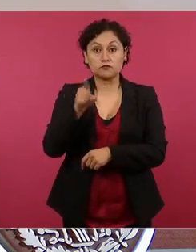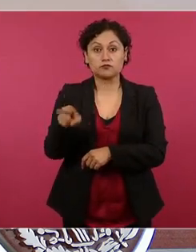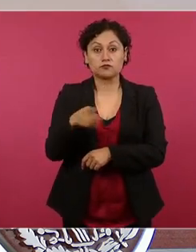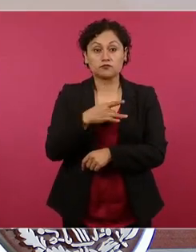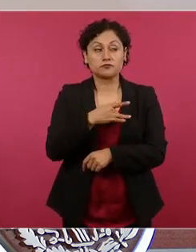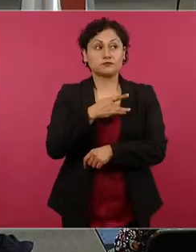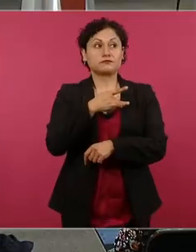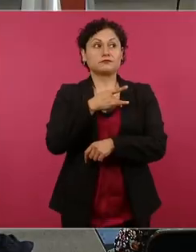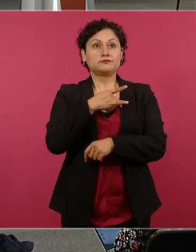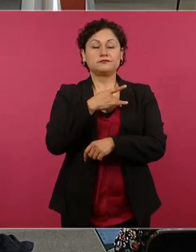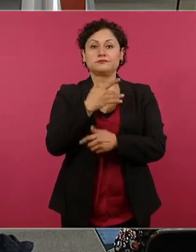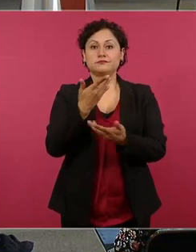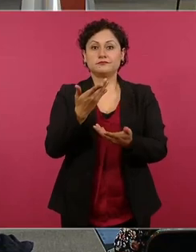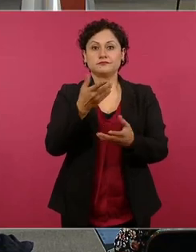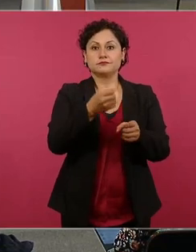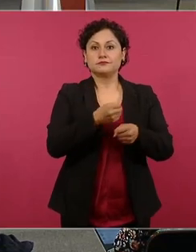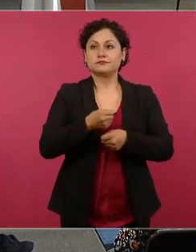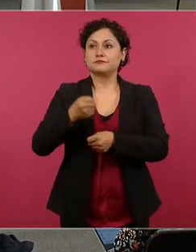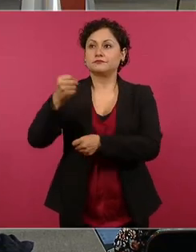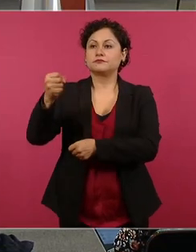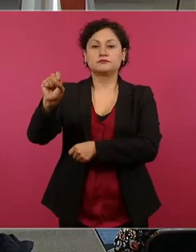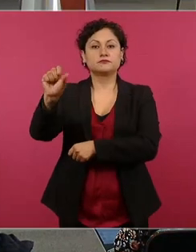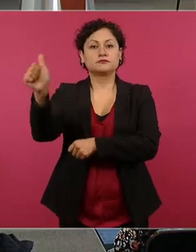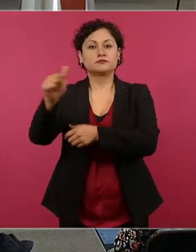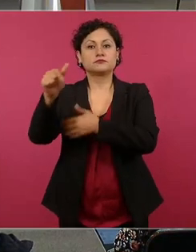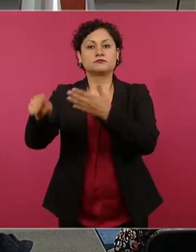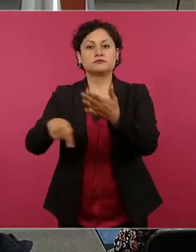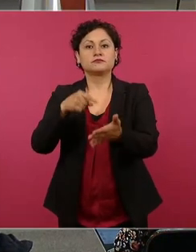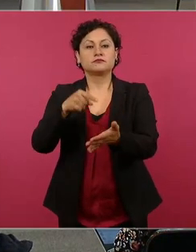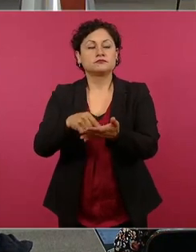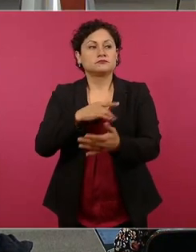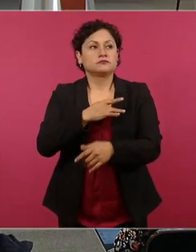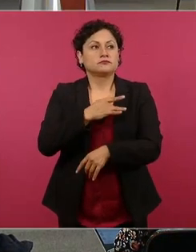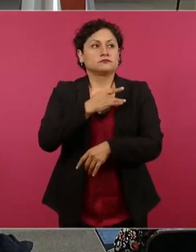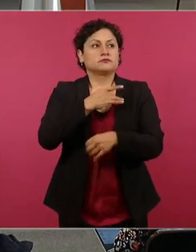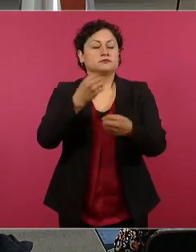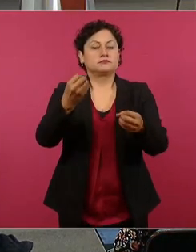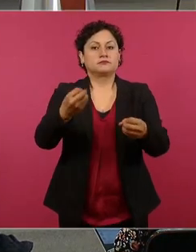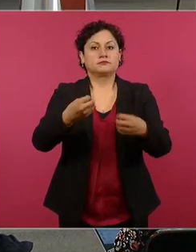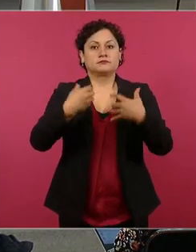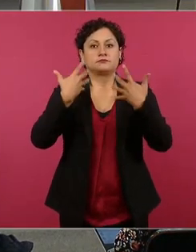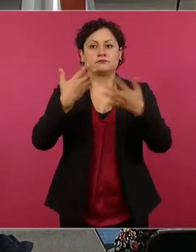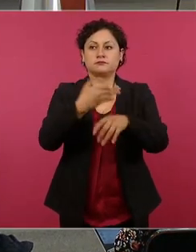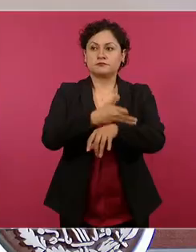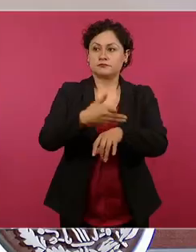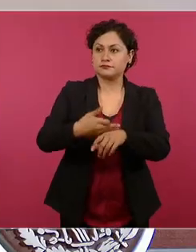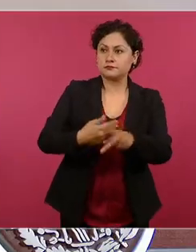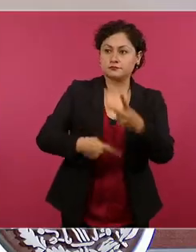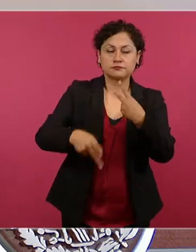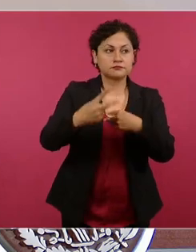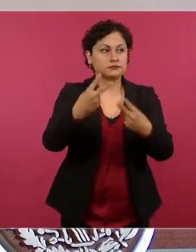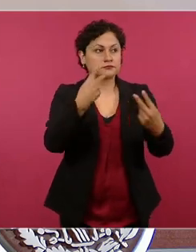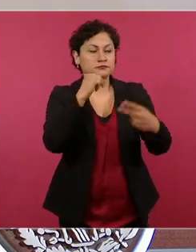por sus familias y sus redes de apoyo debido a la distancia. Precisar que el penal